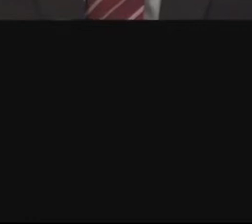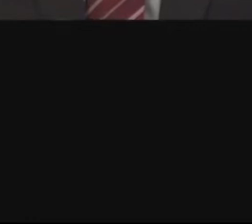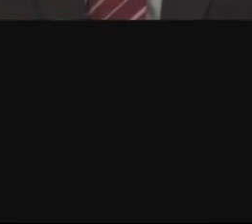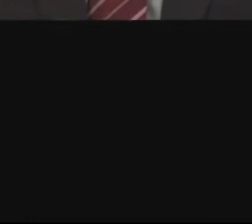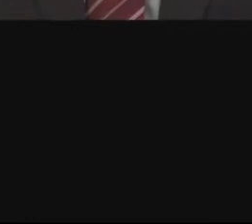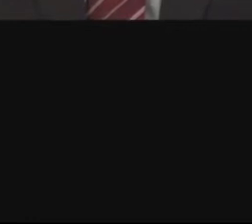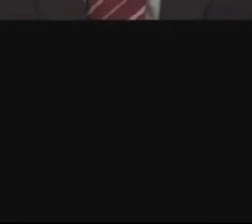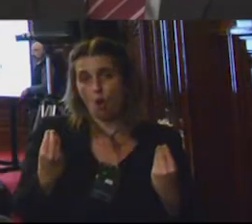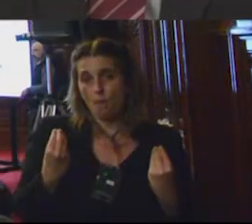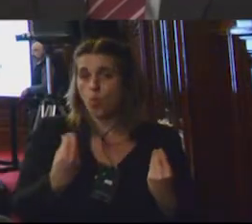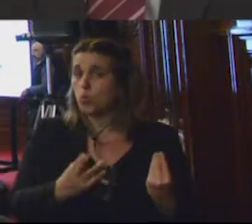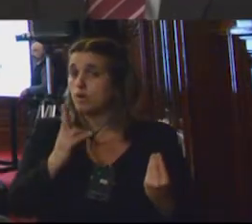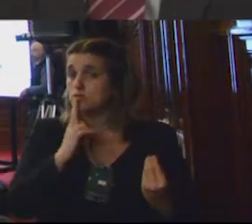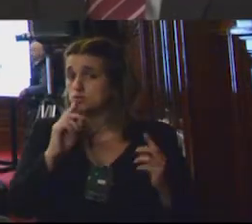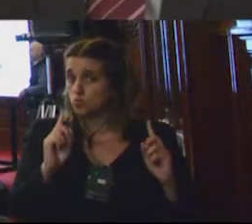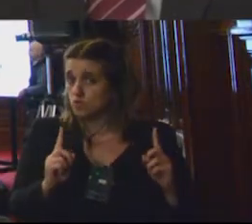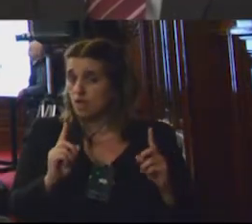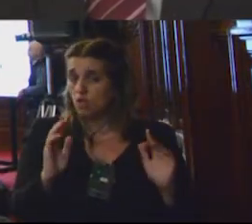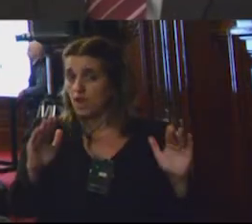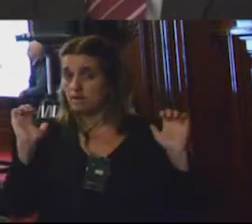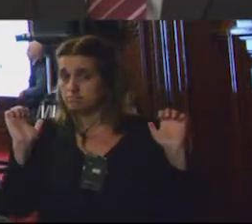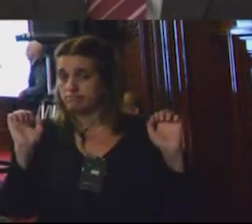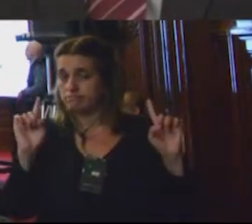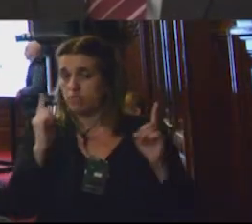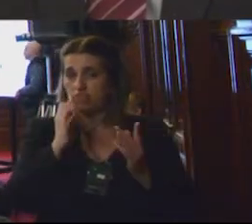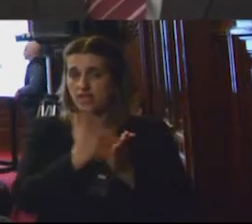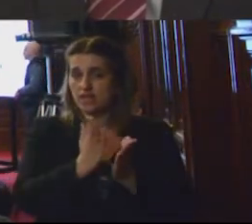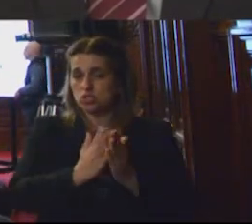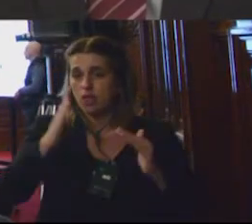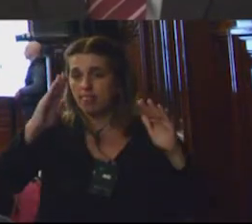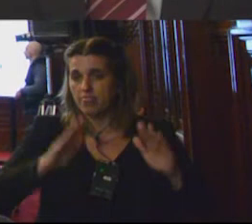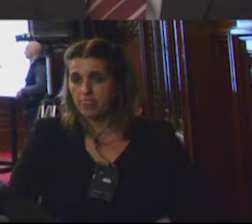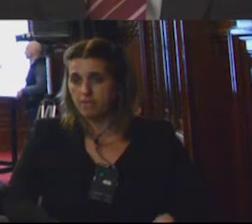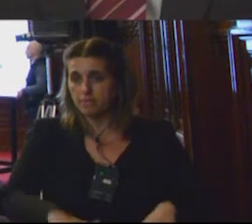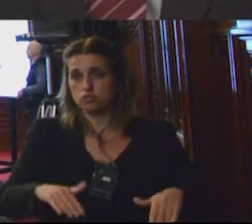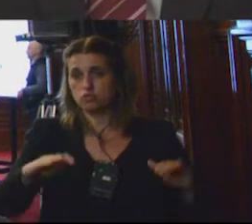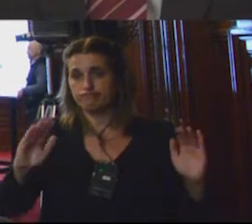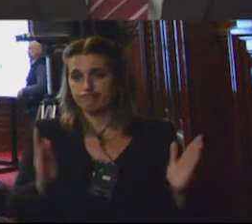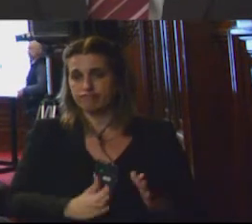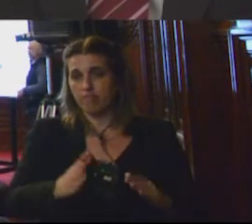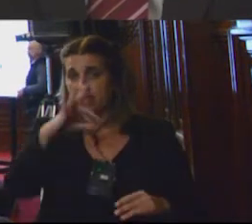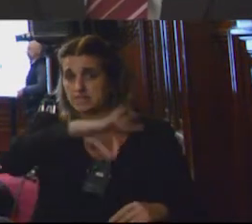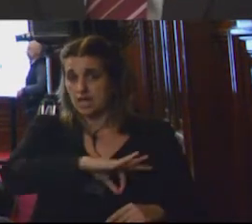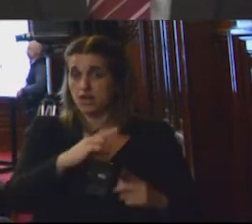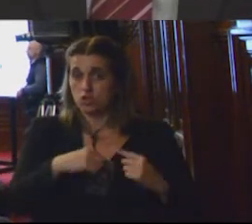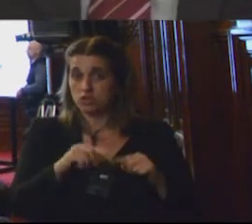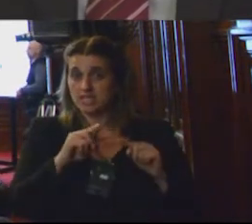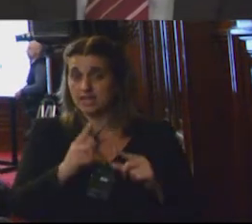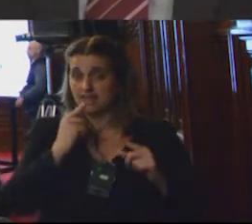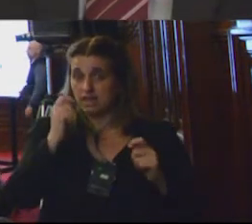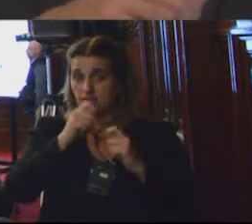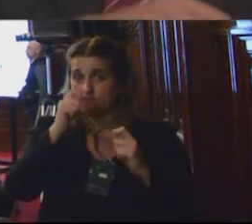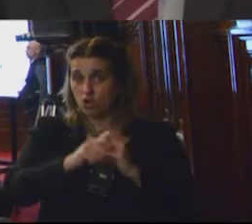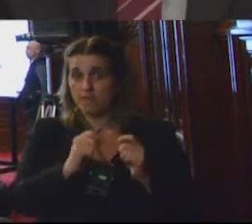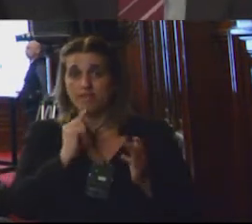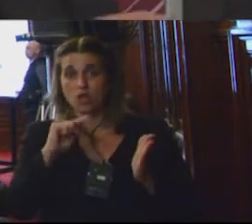como resultado la retirada de derechos y disminución del salario. No es por acaso que en esta reforma, dentro de los